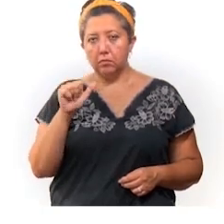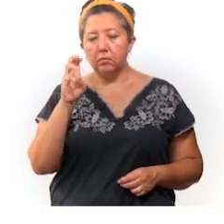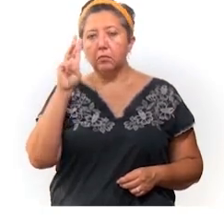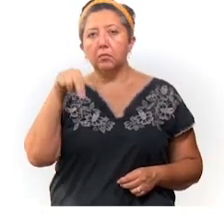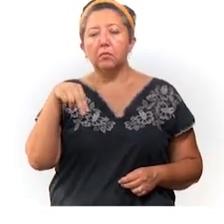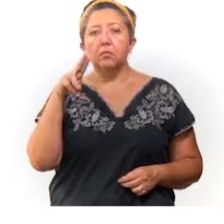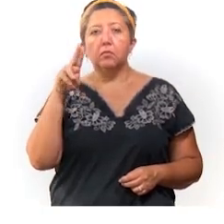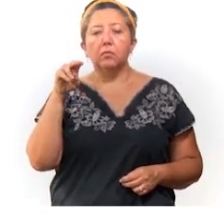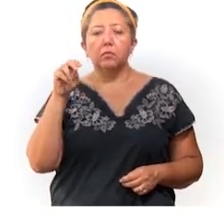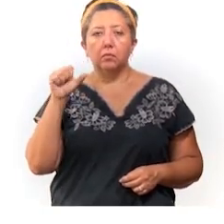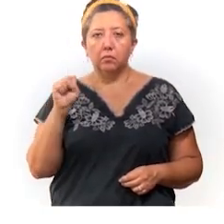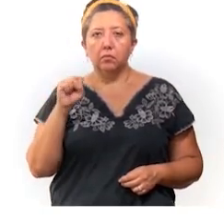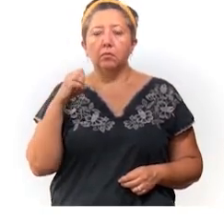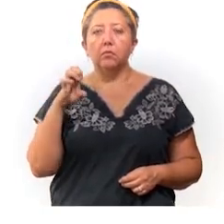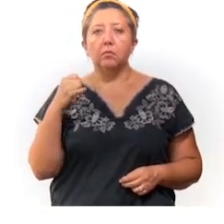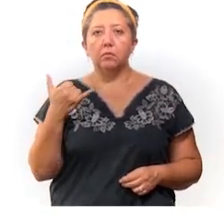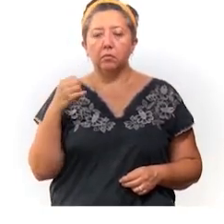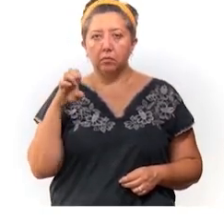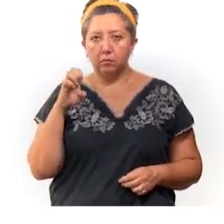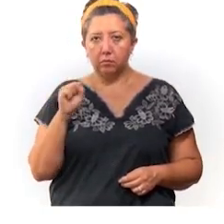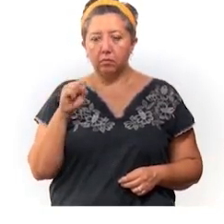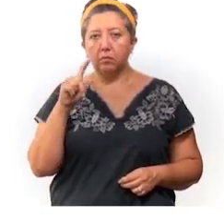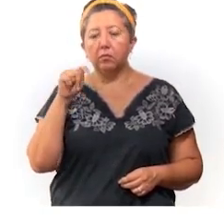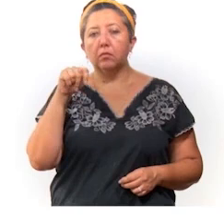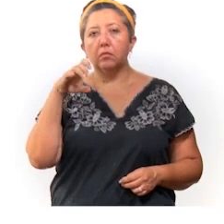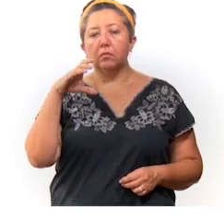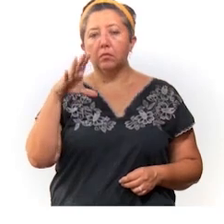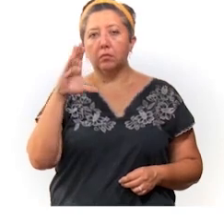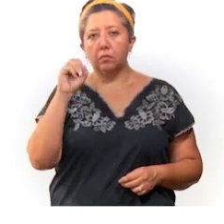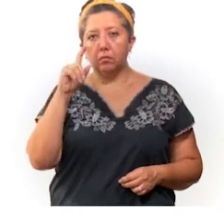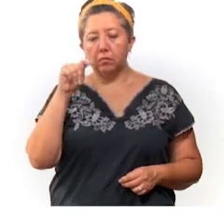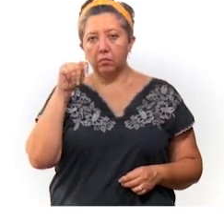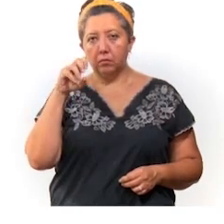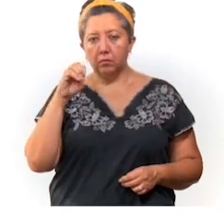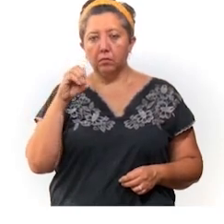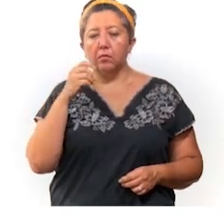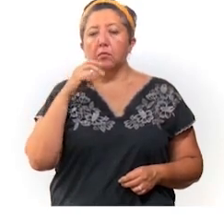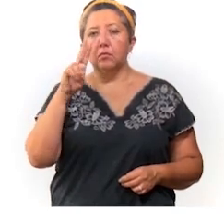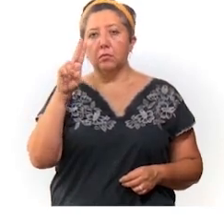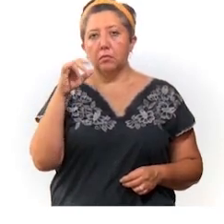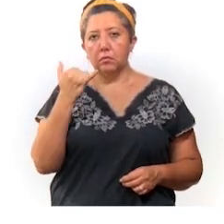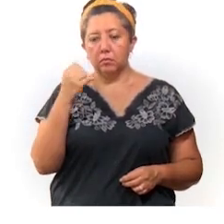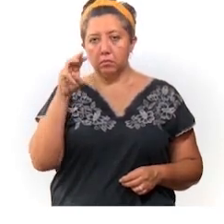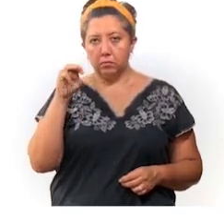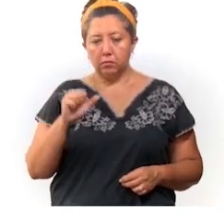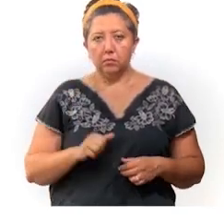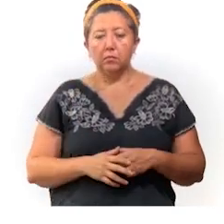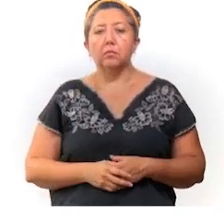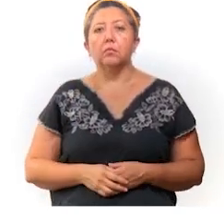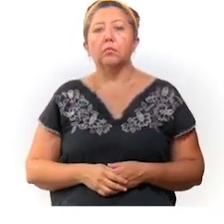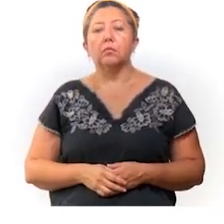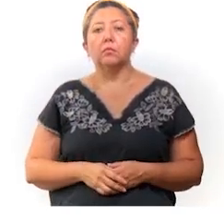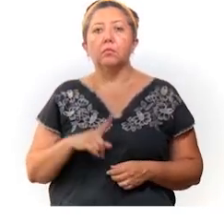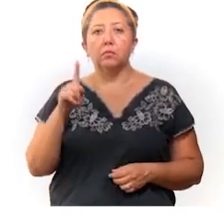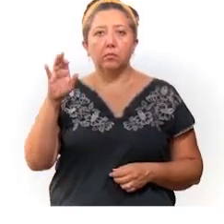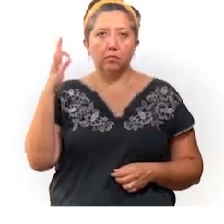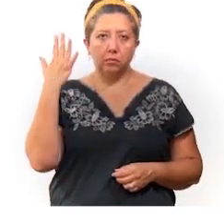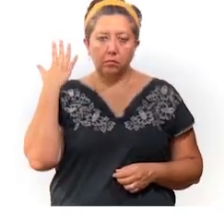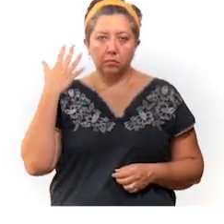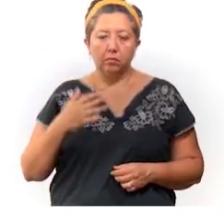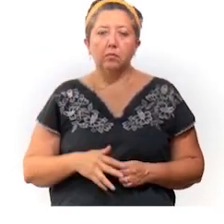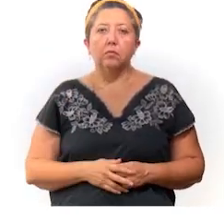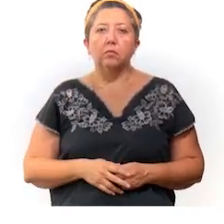Muna, Selle, Sinanche, Teabo, Tecantó, Tetis, Tixcocop, Guayma y Yaxcabá, y 1